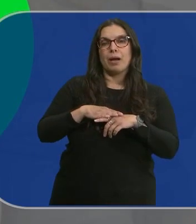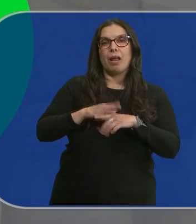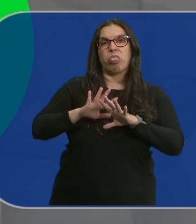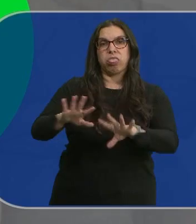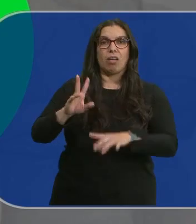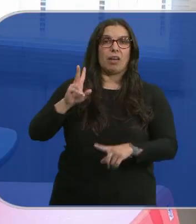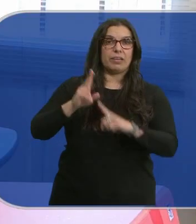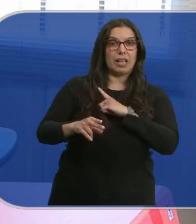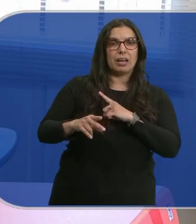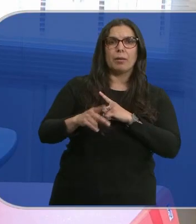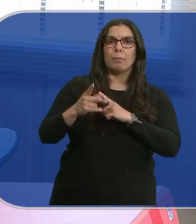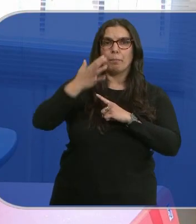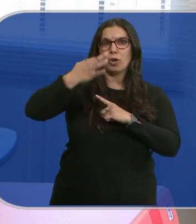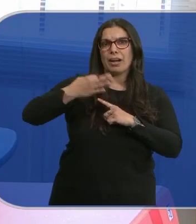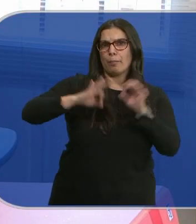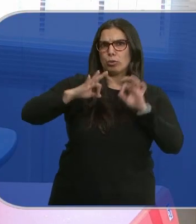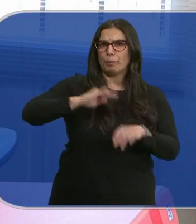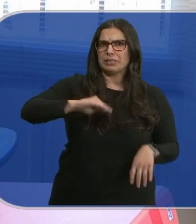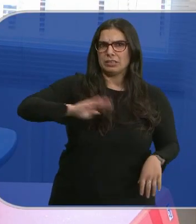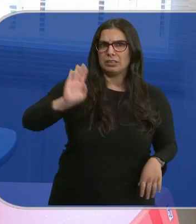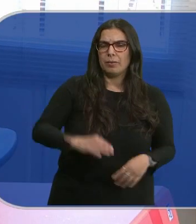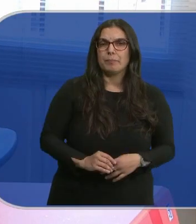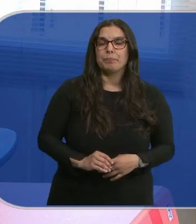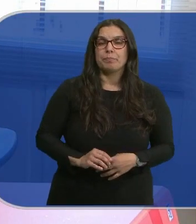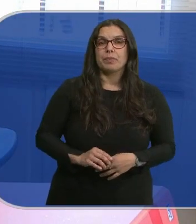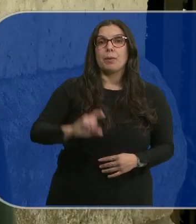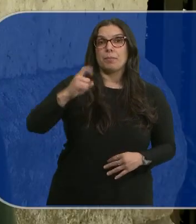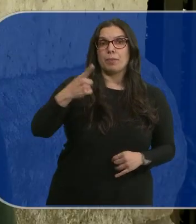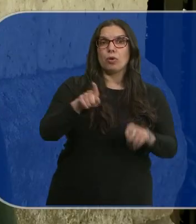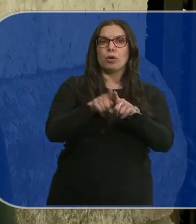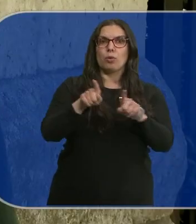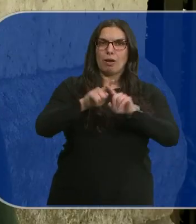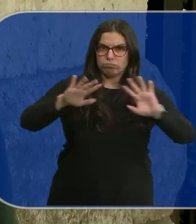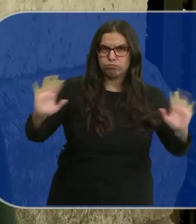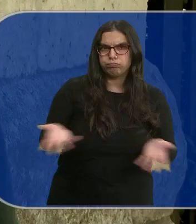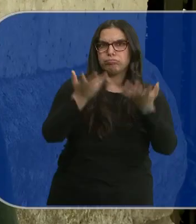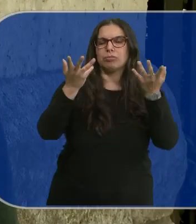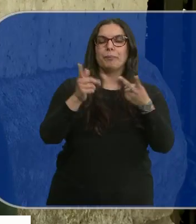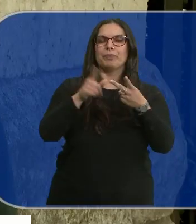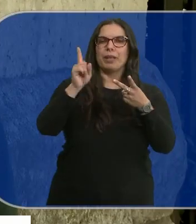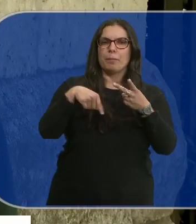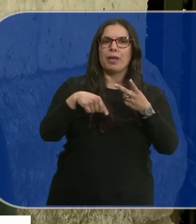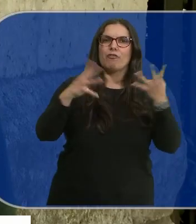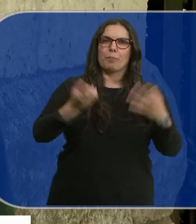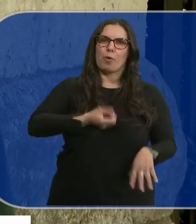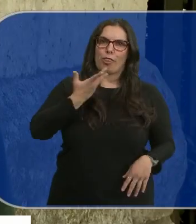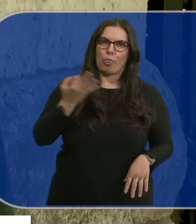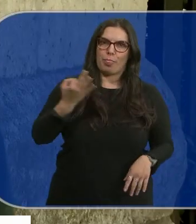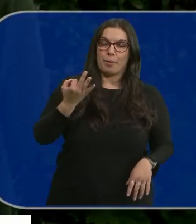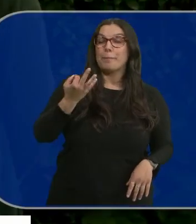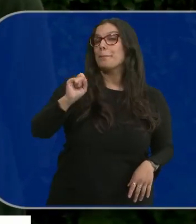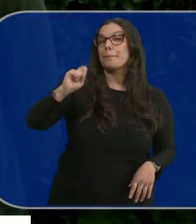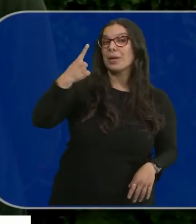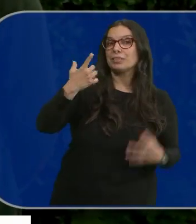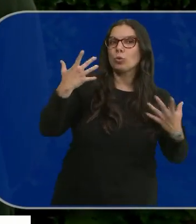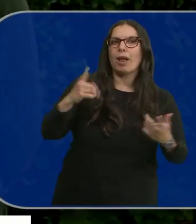de la medicina, el margen es muy amplio. En primer lugar, la promoción de la especialidad. En segundo lugar, creemos que también hay que fomentar la vocación. Pero sobre